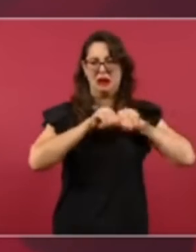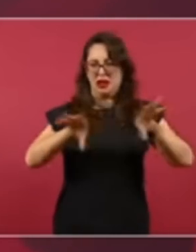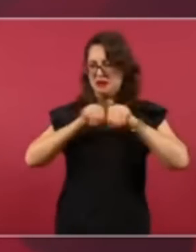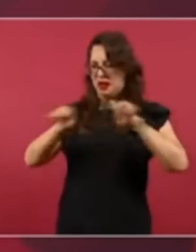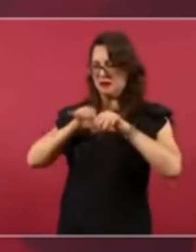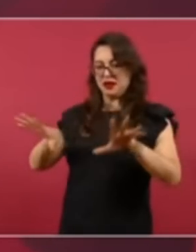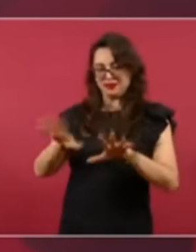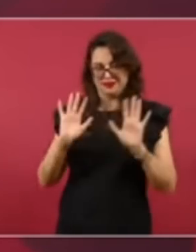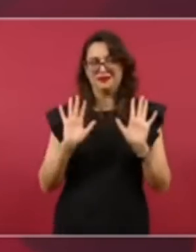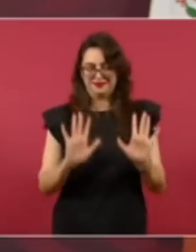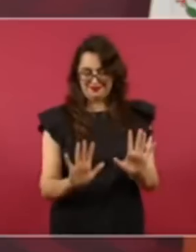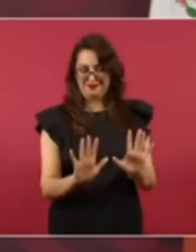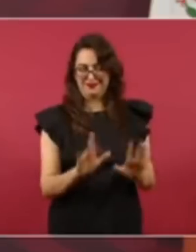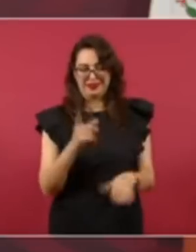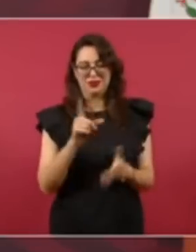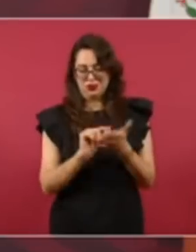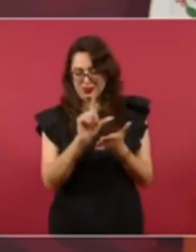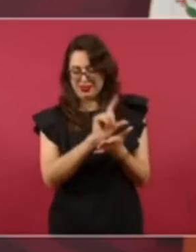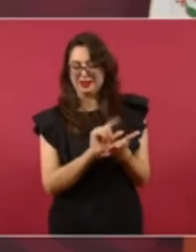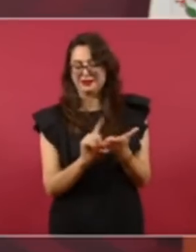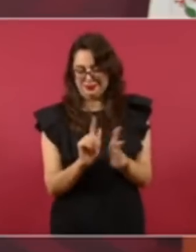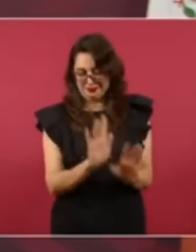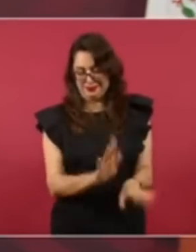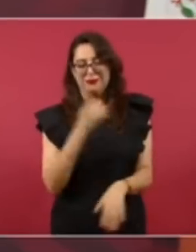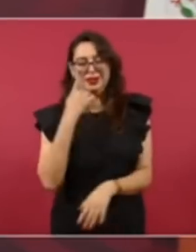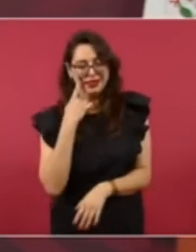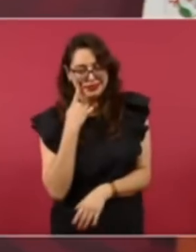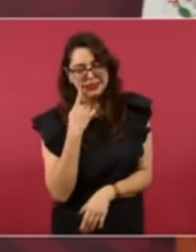dice el Twitter.